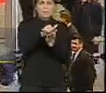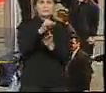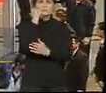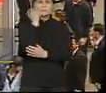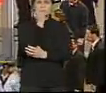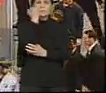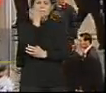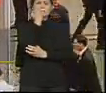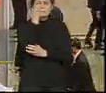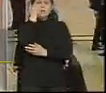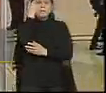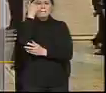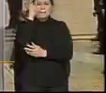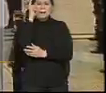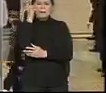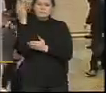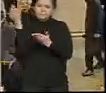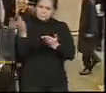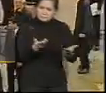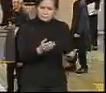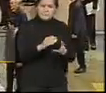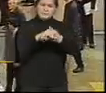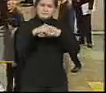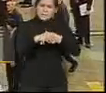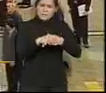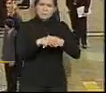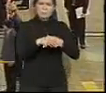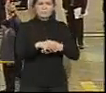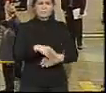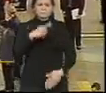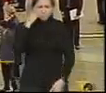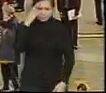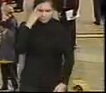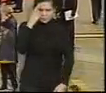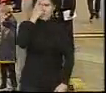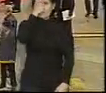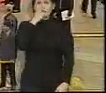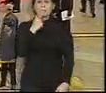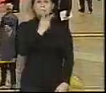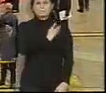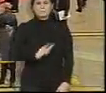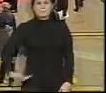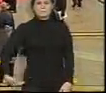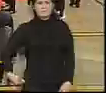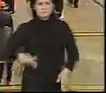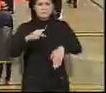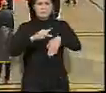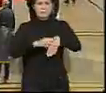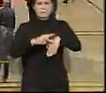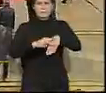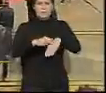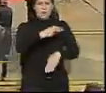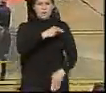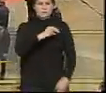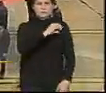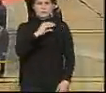internacional para el saludo y el recibimiento de rigor que va a estar a cargo del presidente de la República.